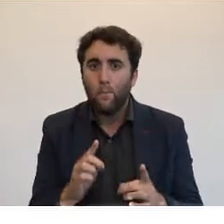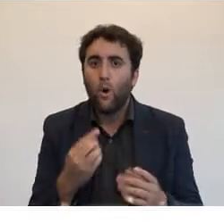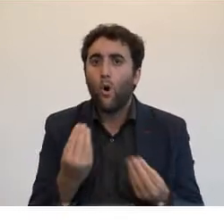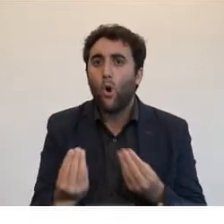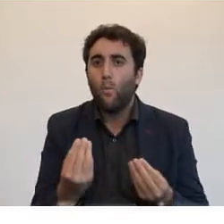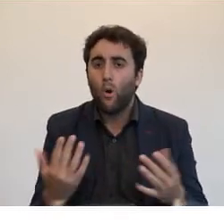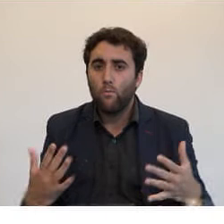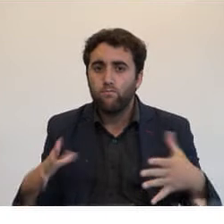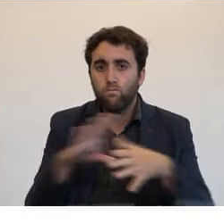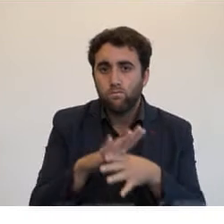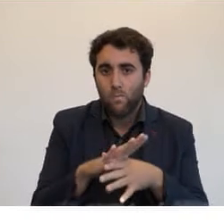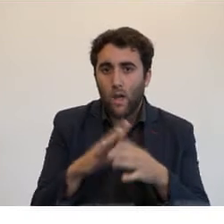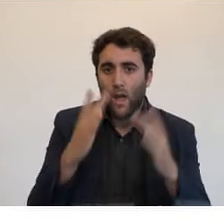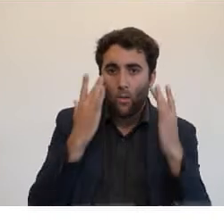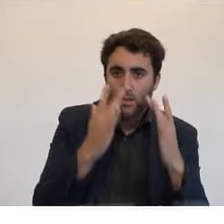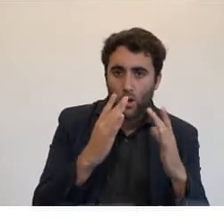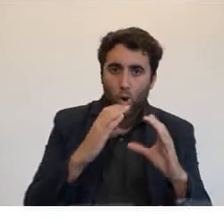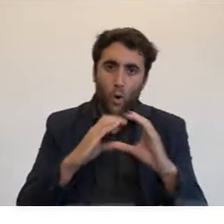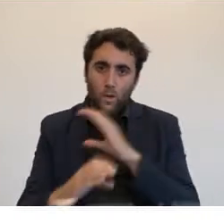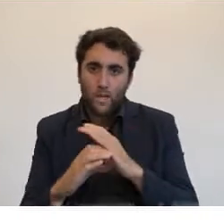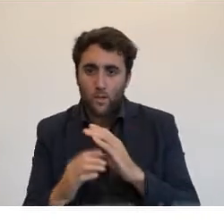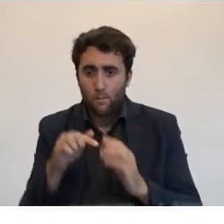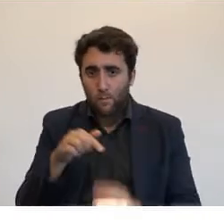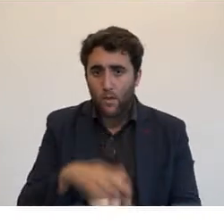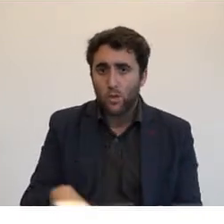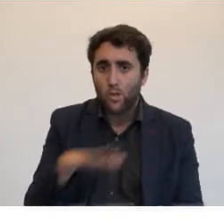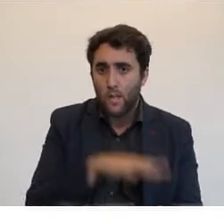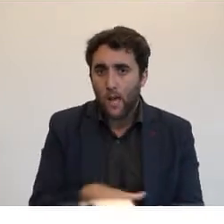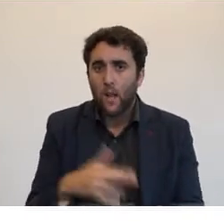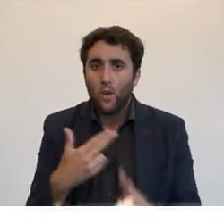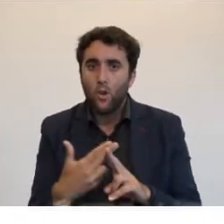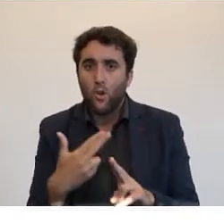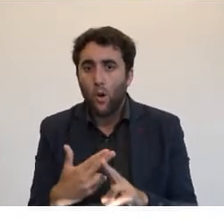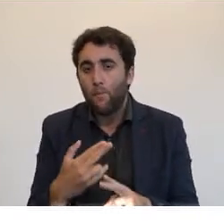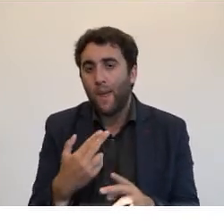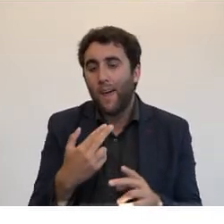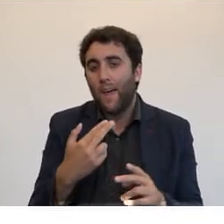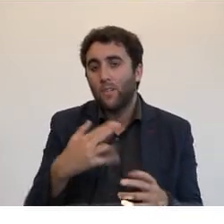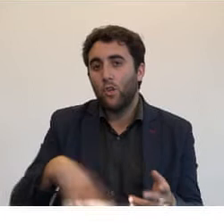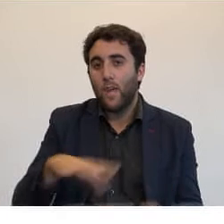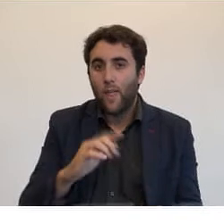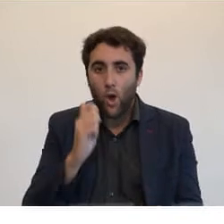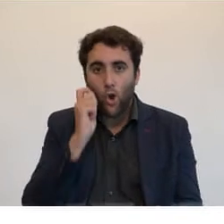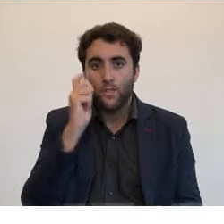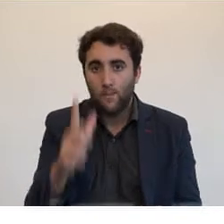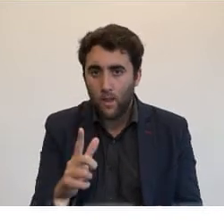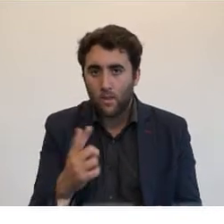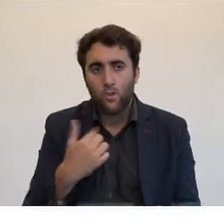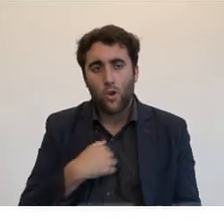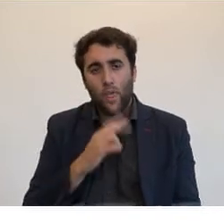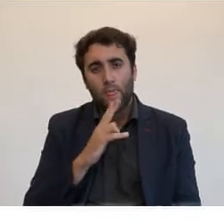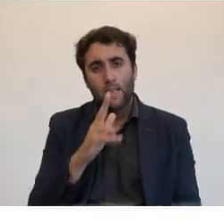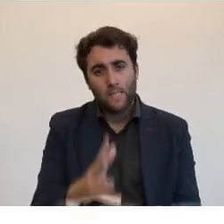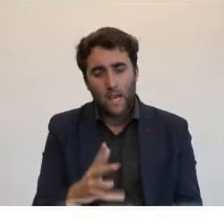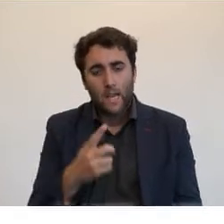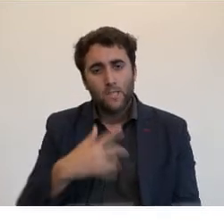lo comunicativo y lo educativo. En una sociedad que muchos han llamado una sociedad del conocimiento y que yo me atrevería a decir